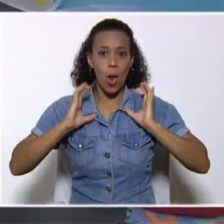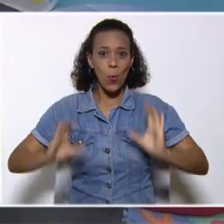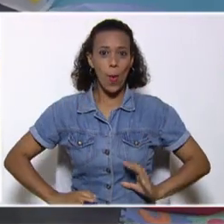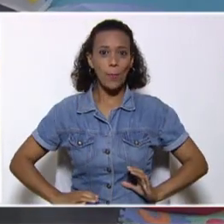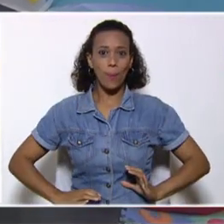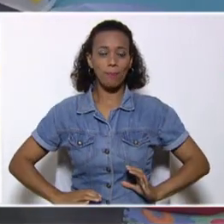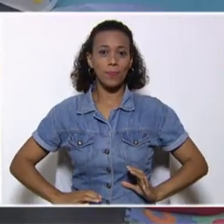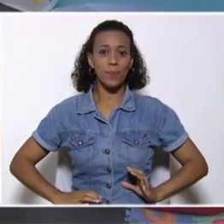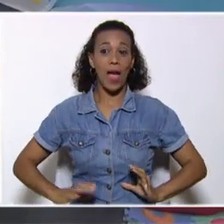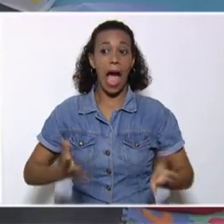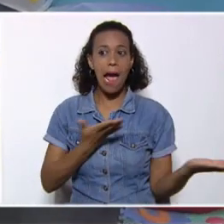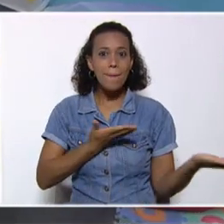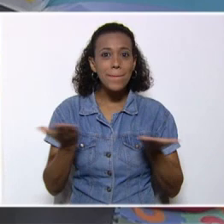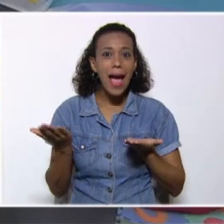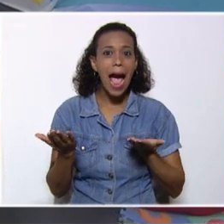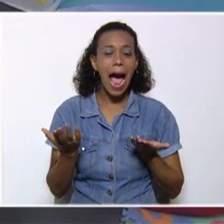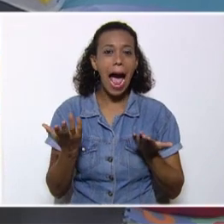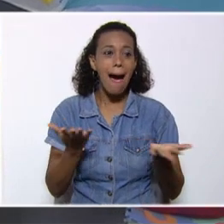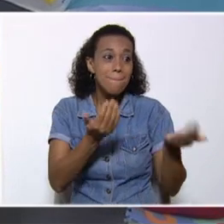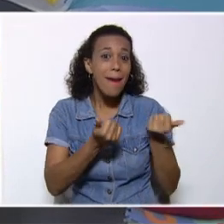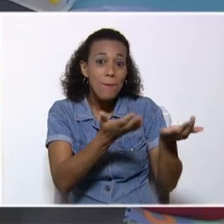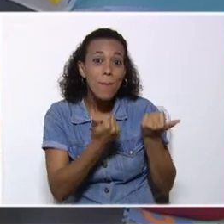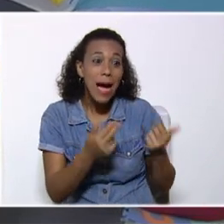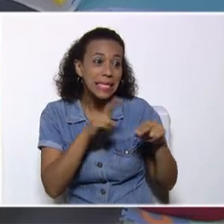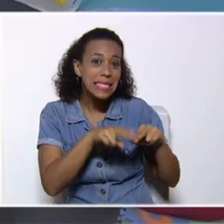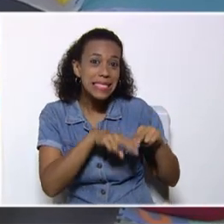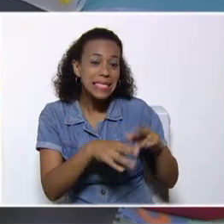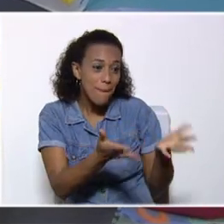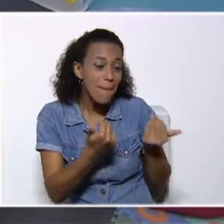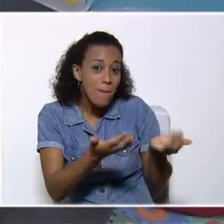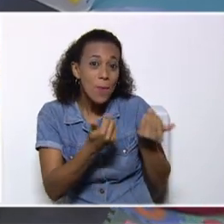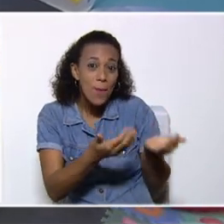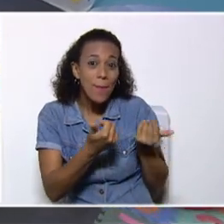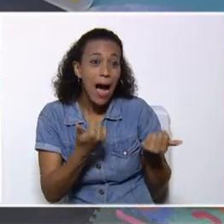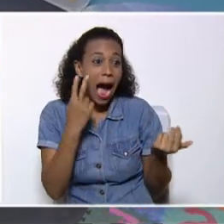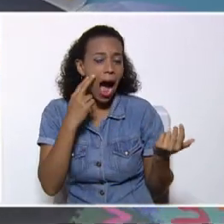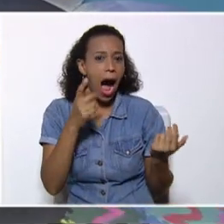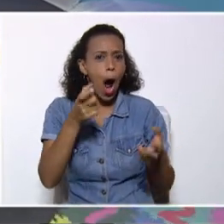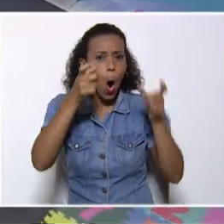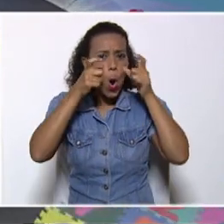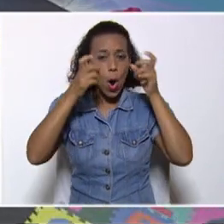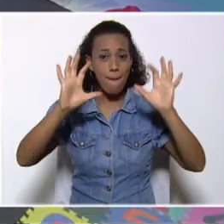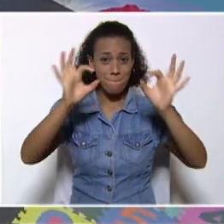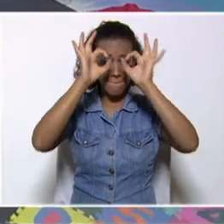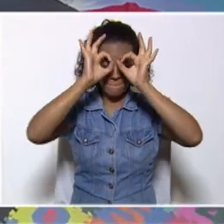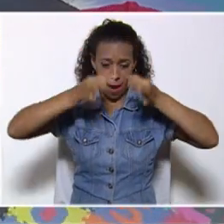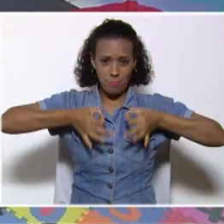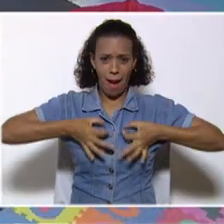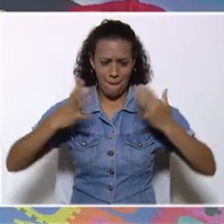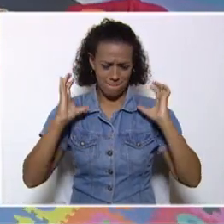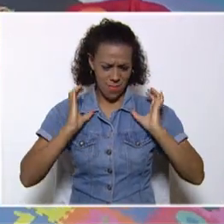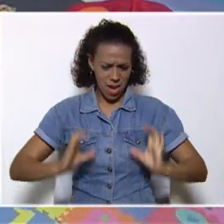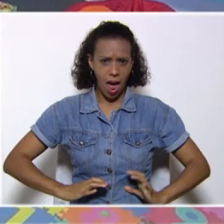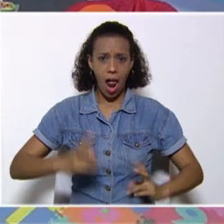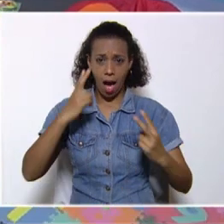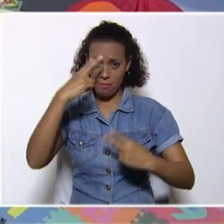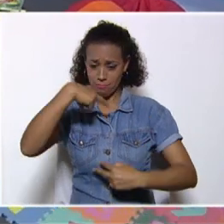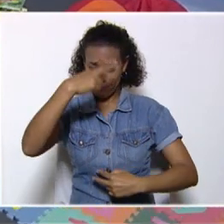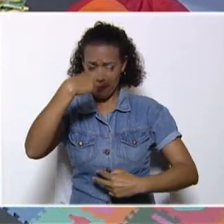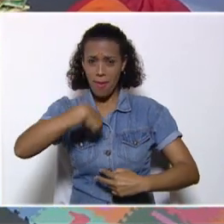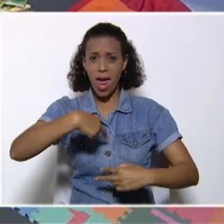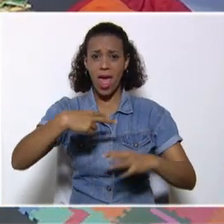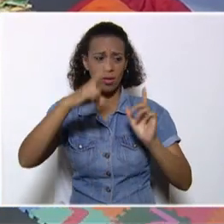cuerpo. Invitamos a nuestra niña y a nuestro niño a observarse, a